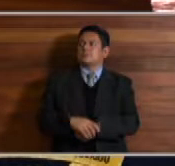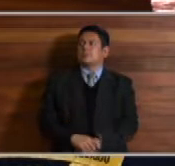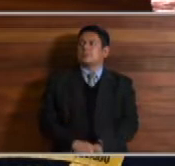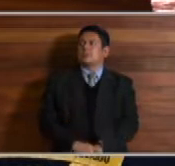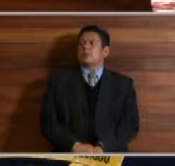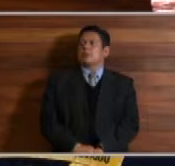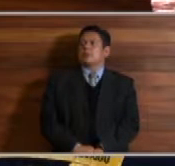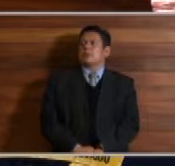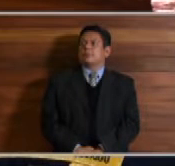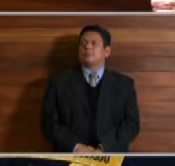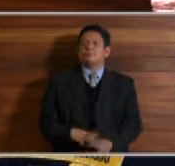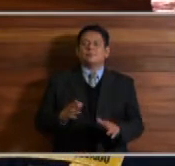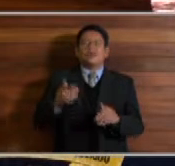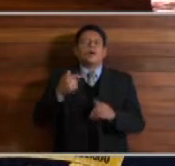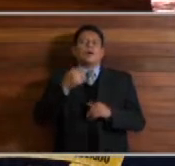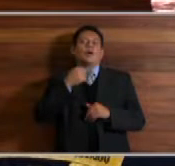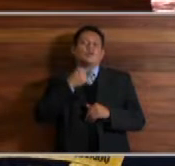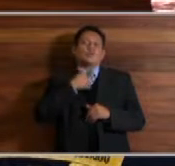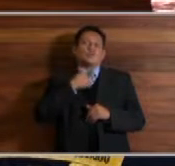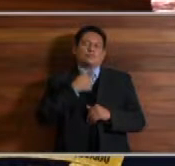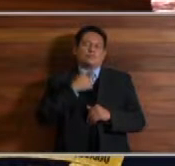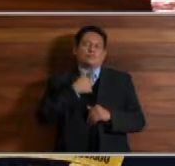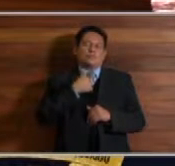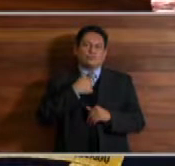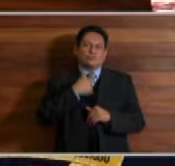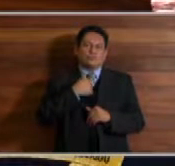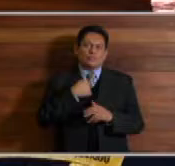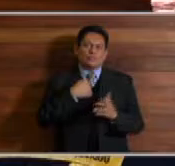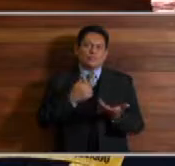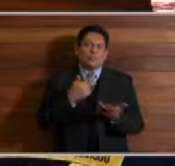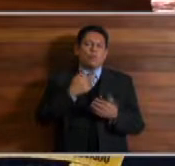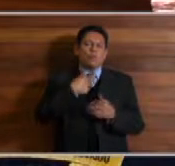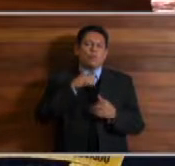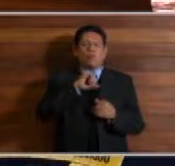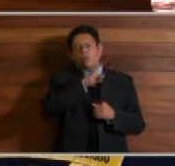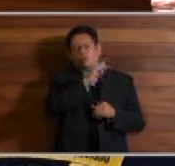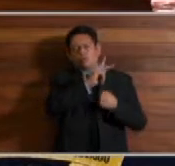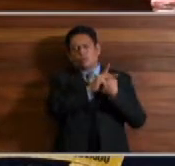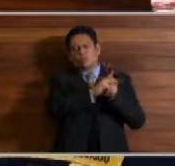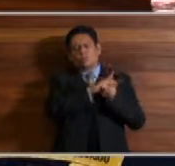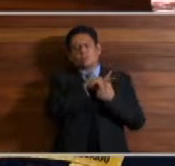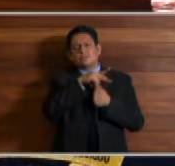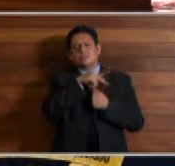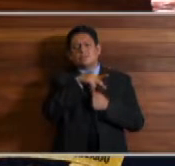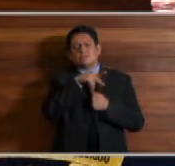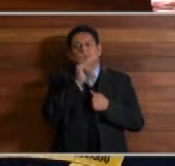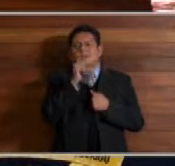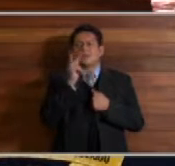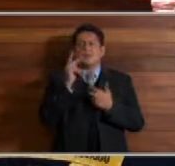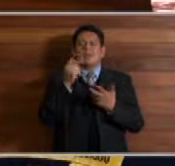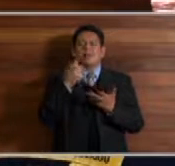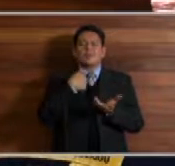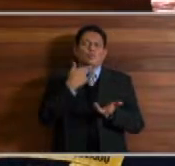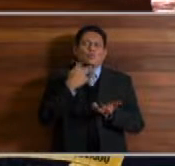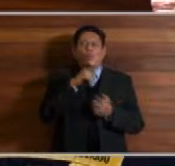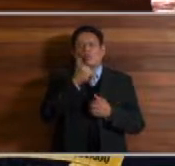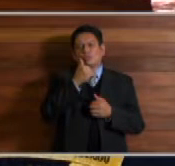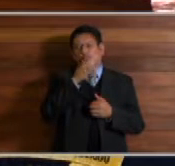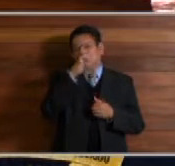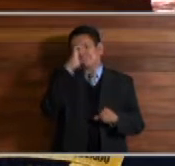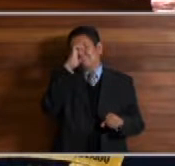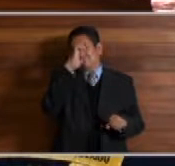elemento un poquito extraño. No es completamente extranjero, pero extraño en este sentido que yo